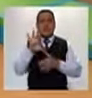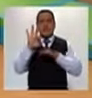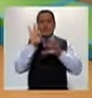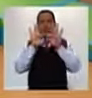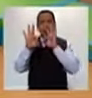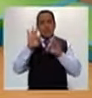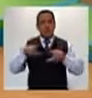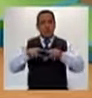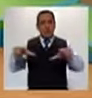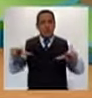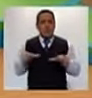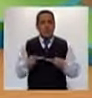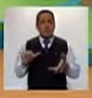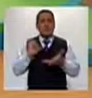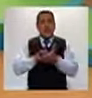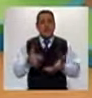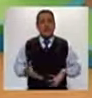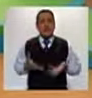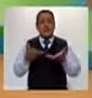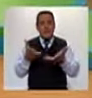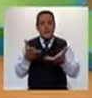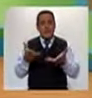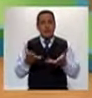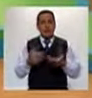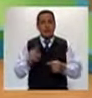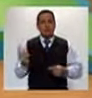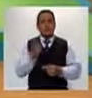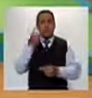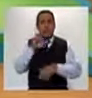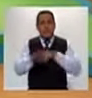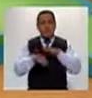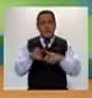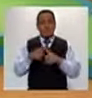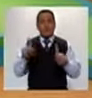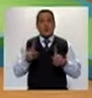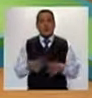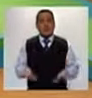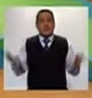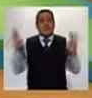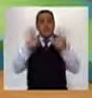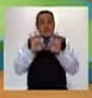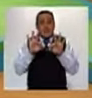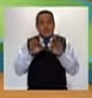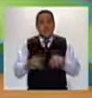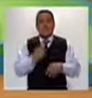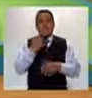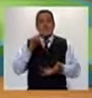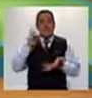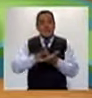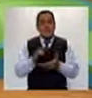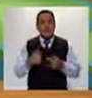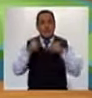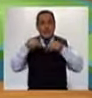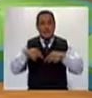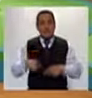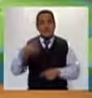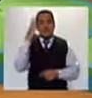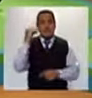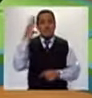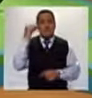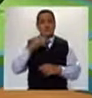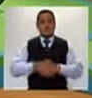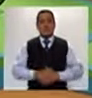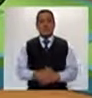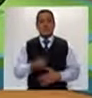lugares que van a permitir dar los primeros pasos pero mira lo trascendente es que esta experiencia